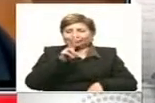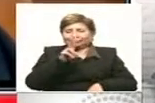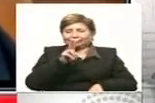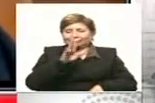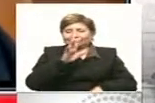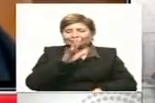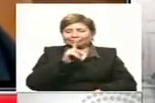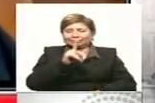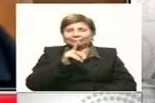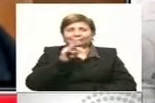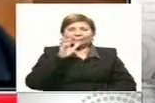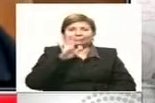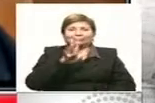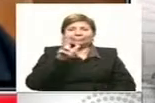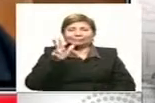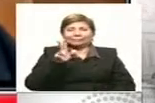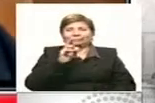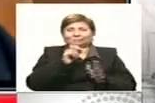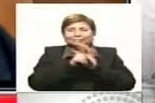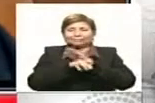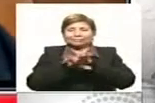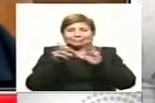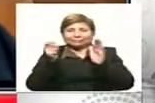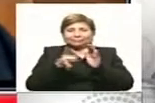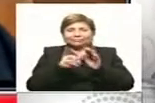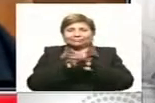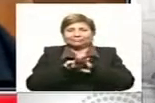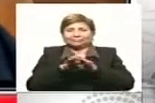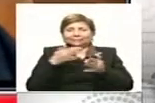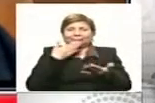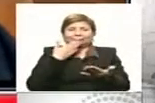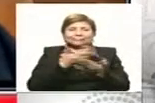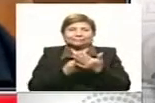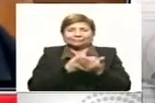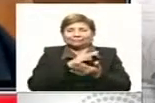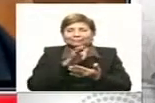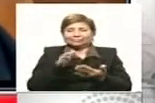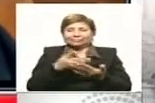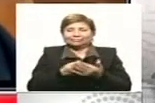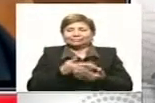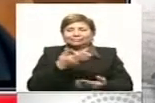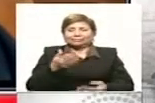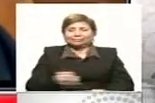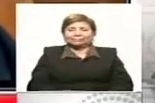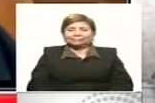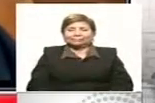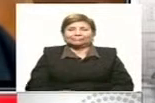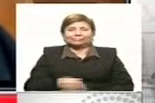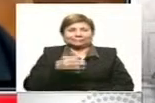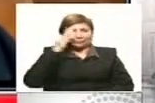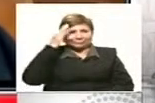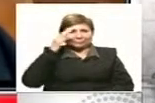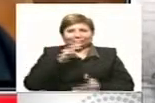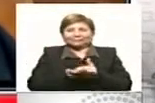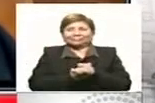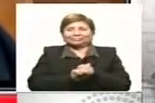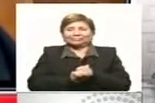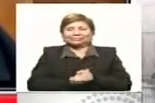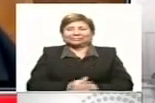con 52 minutos, se levanta la sesión. Muy agradecidos a todos. Saludos a mi amiga